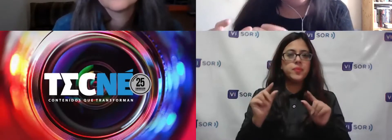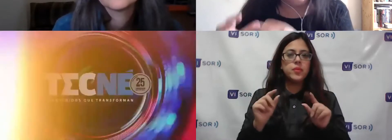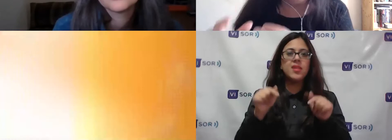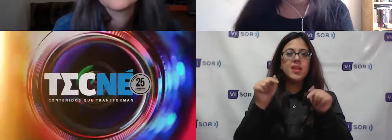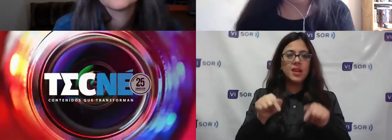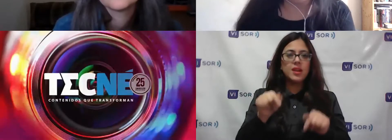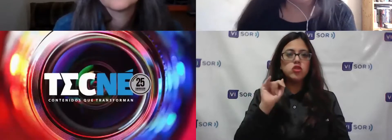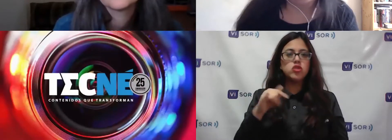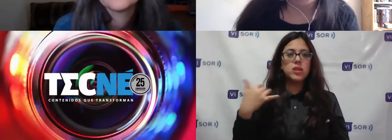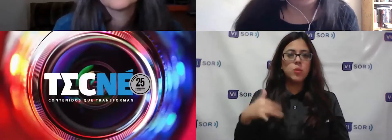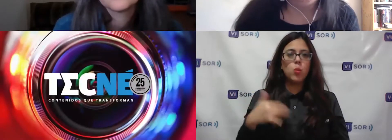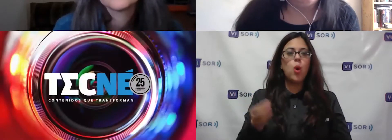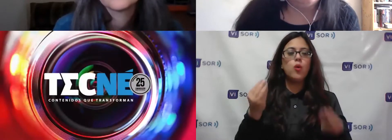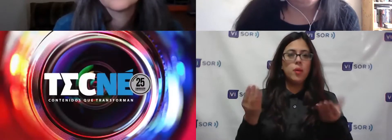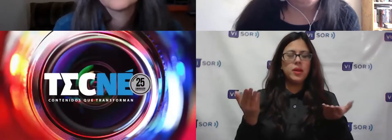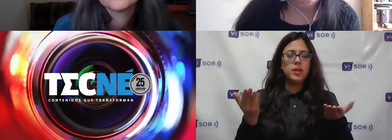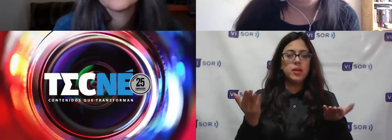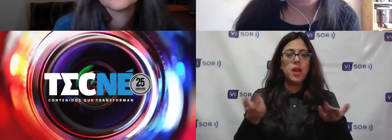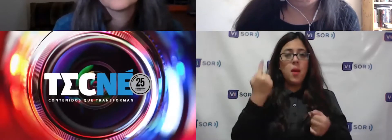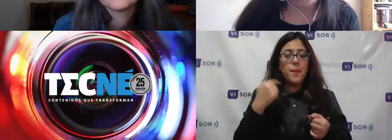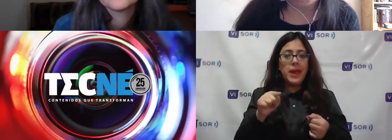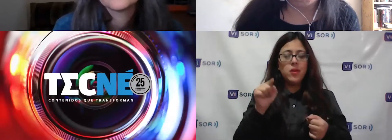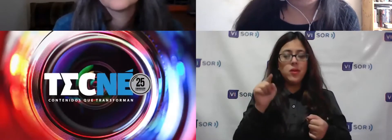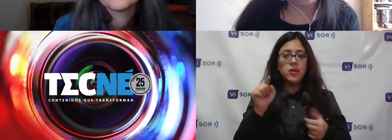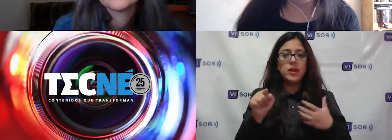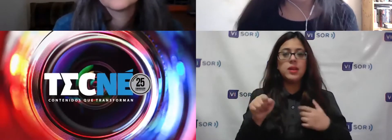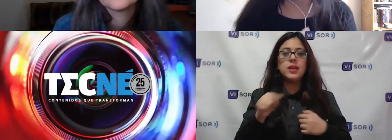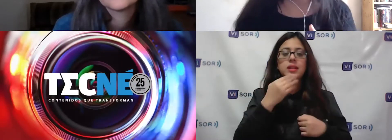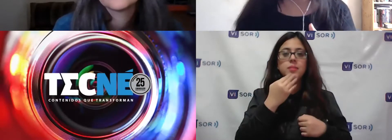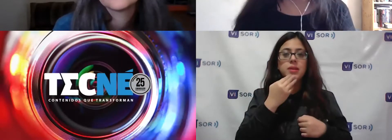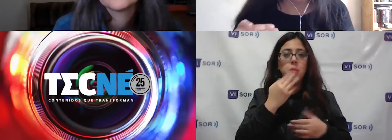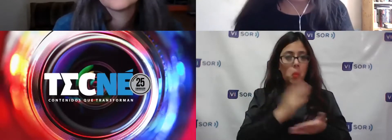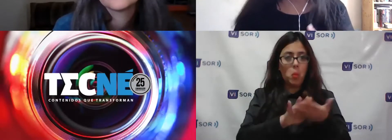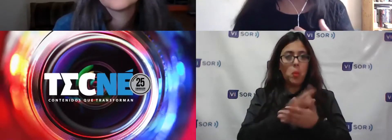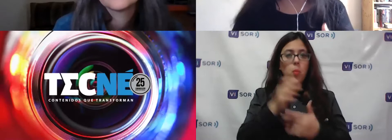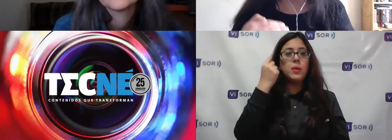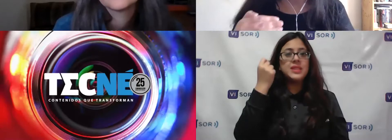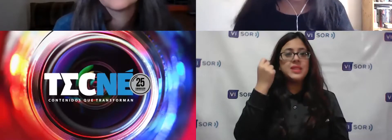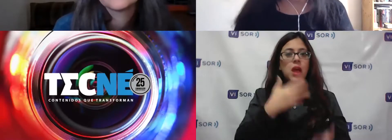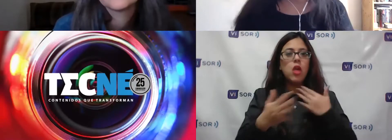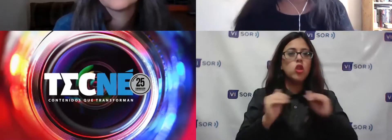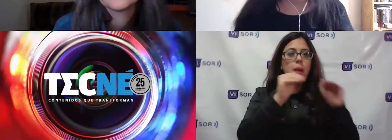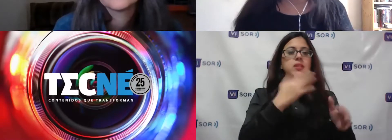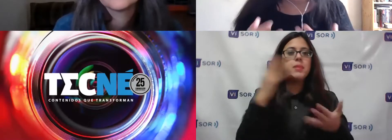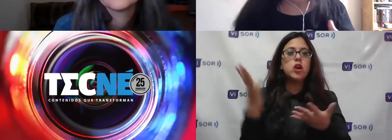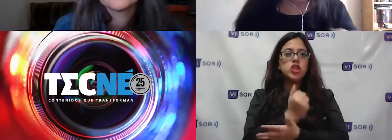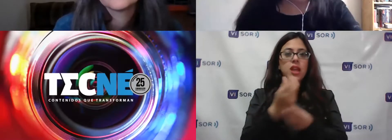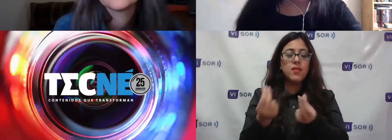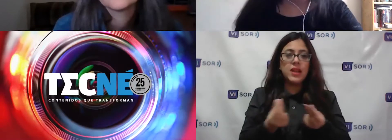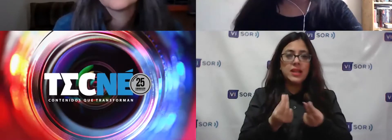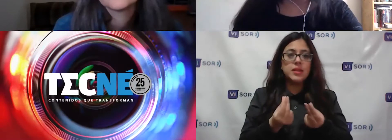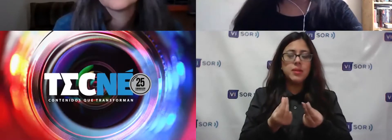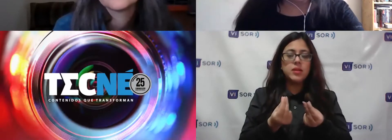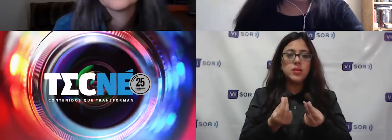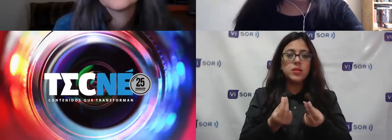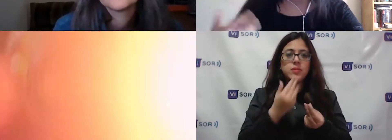obviamente pero que la larga para saber si donde apoyar dónde conseguir financiamiento donde de alguna manera